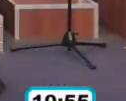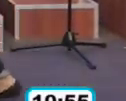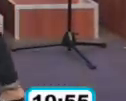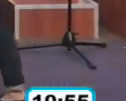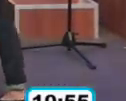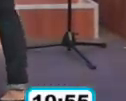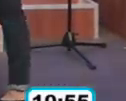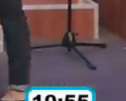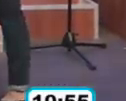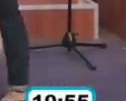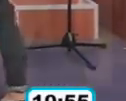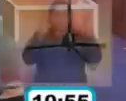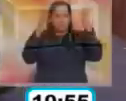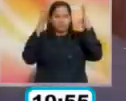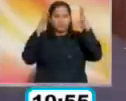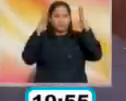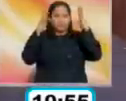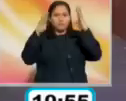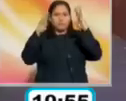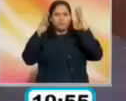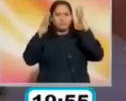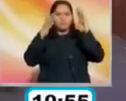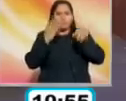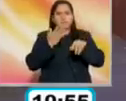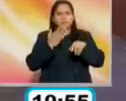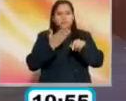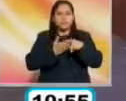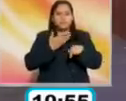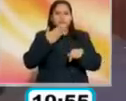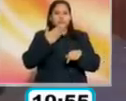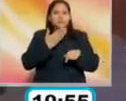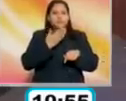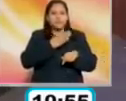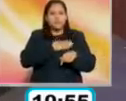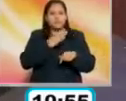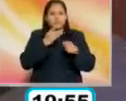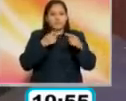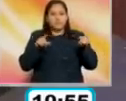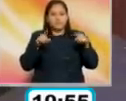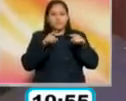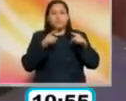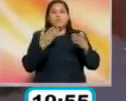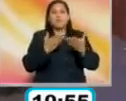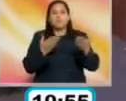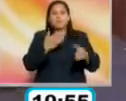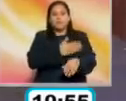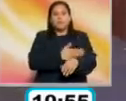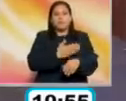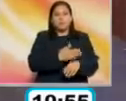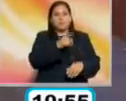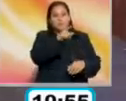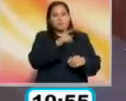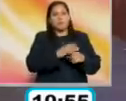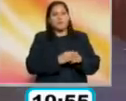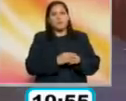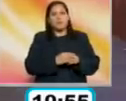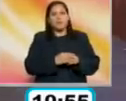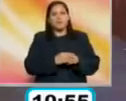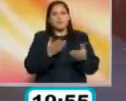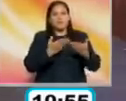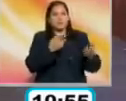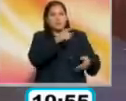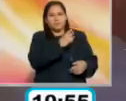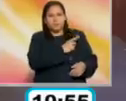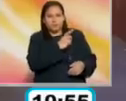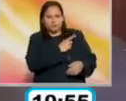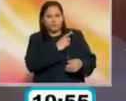Arturo Jaimes y los cantantes. Muy bien, qué buena música. Oye, presenta a tus compañeros. Claro que sí, que se presenten ellos solitos,